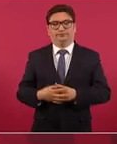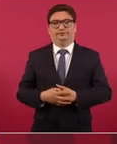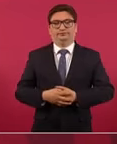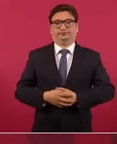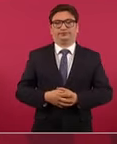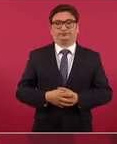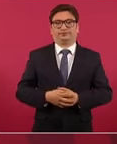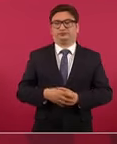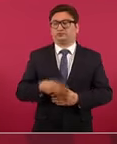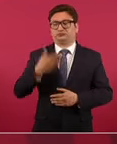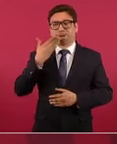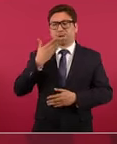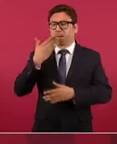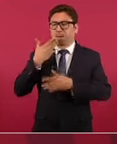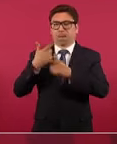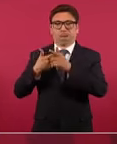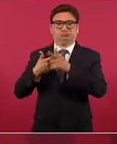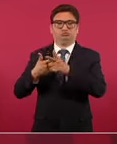seguía